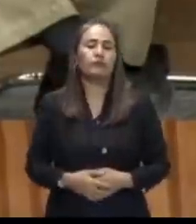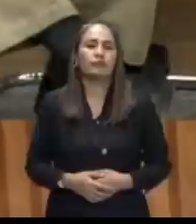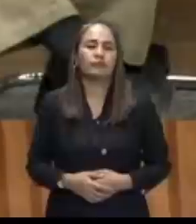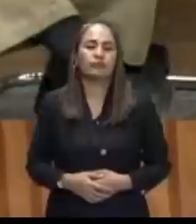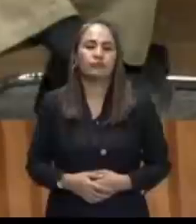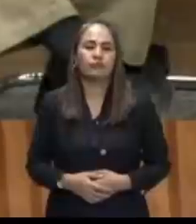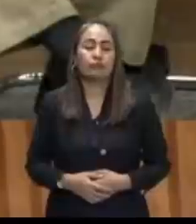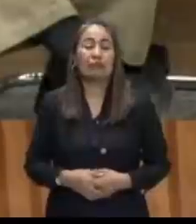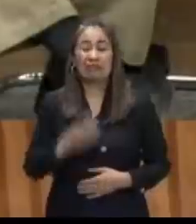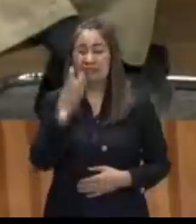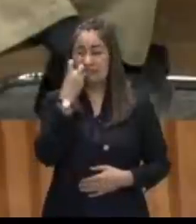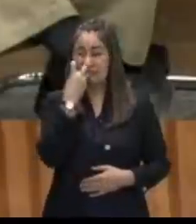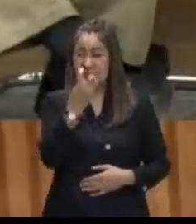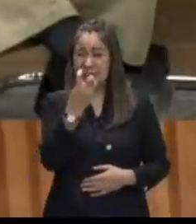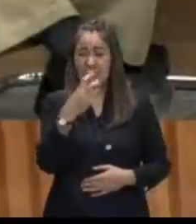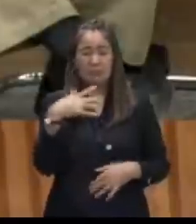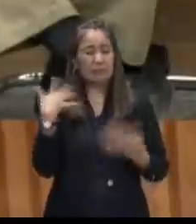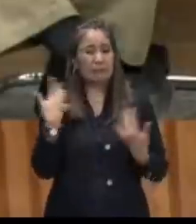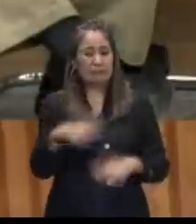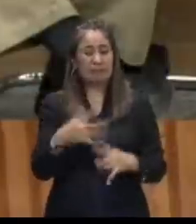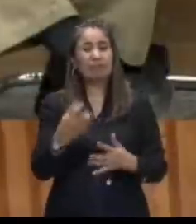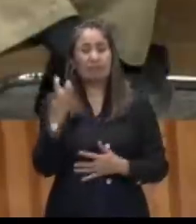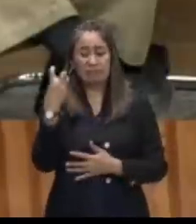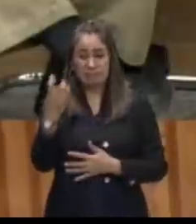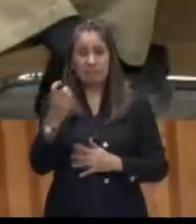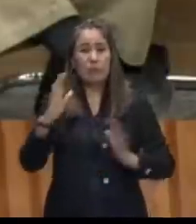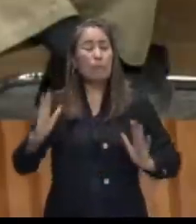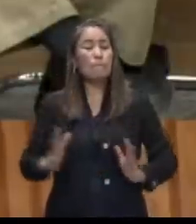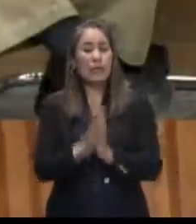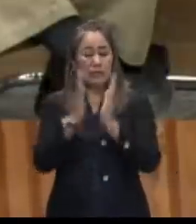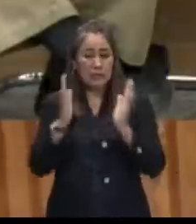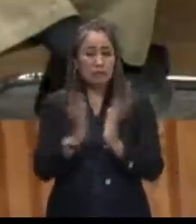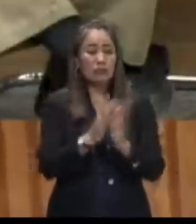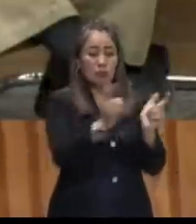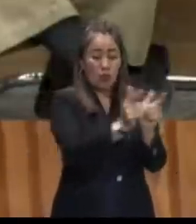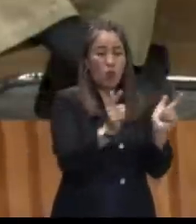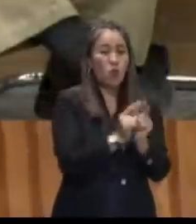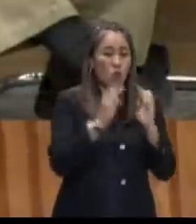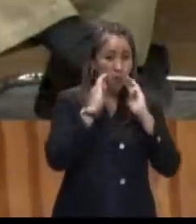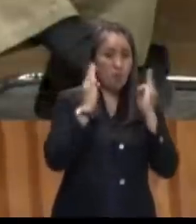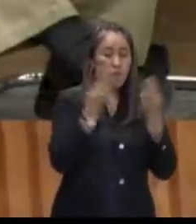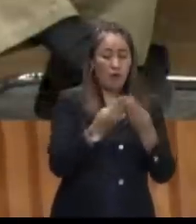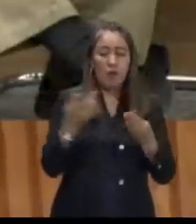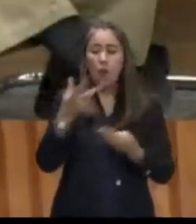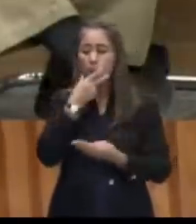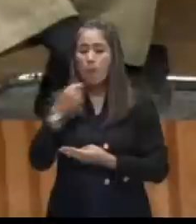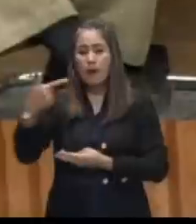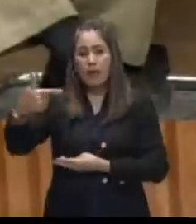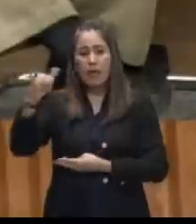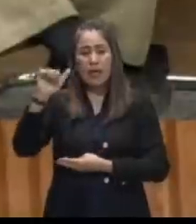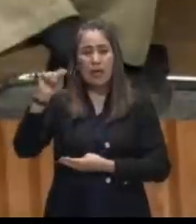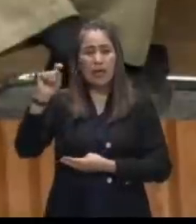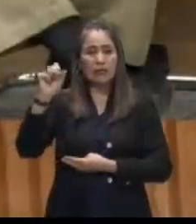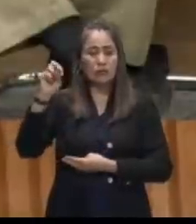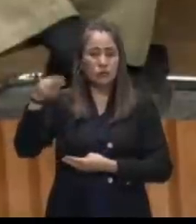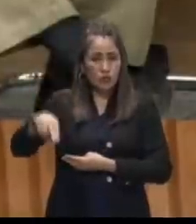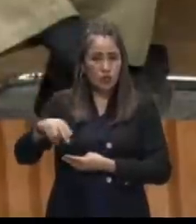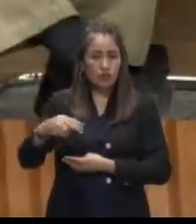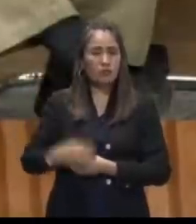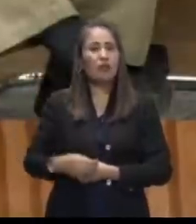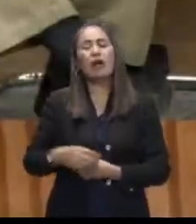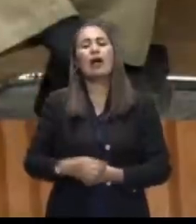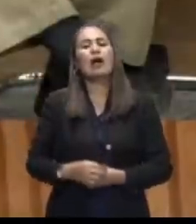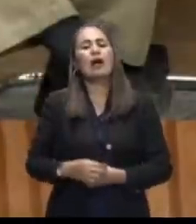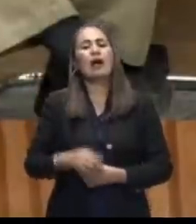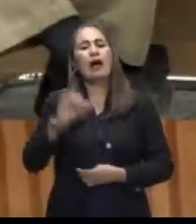de ese tamaño es la intervención del crimen organizado gastón arriaga dirigente de morena diciendo arriba el